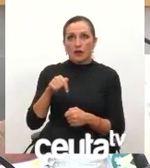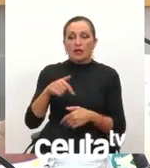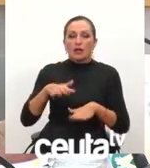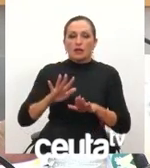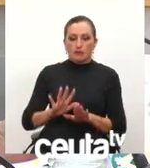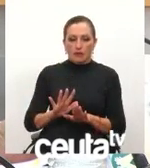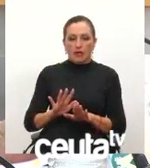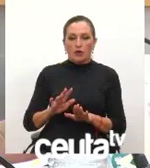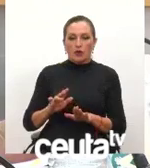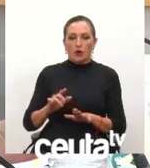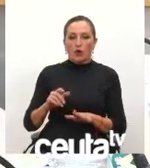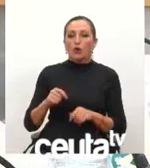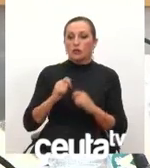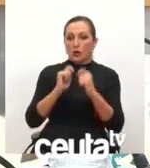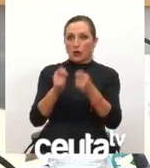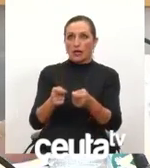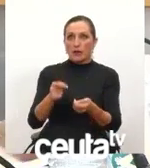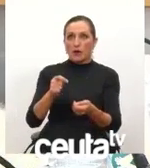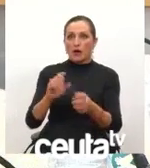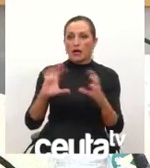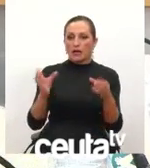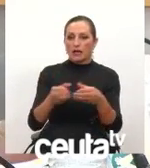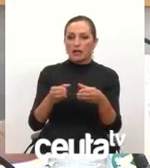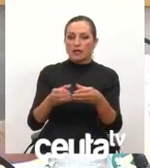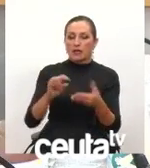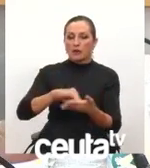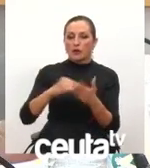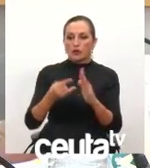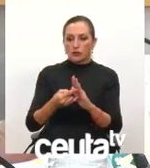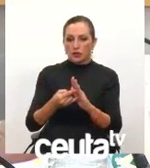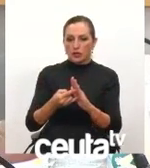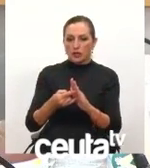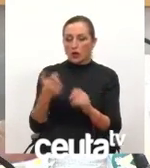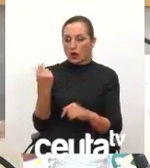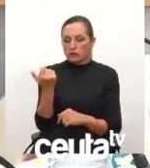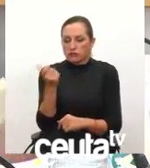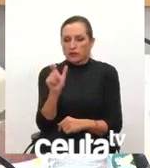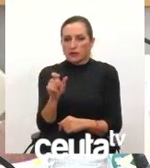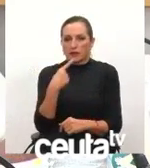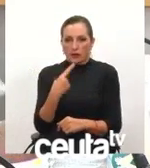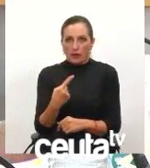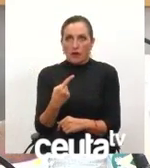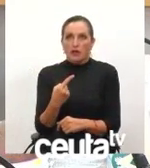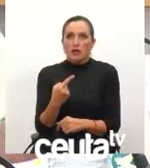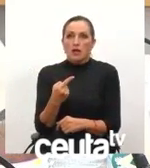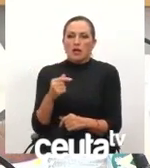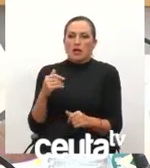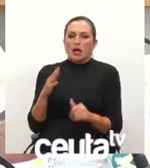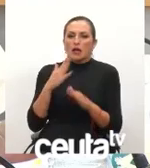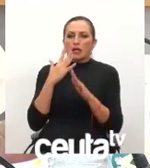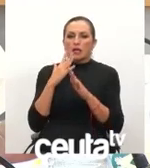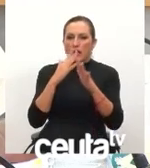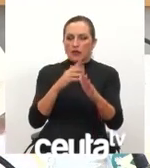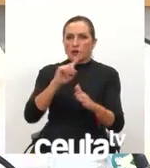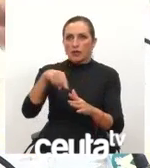en cuanto el equipo técnico finalice su revisión y lo cuantifique. ¿Y tienen previsto 10 años después realizar